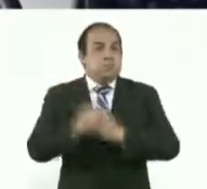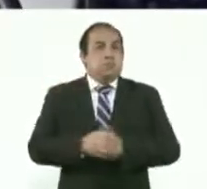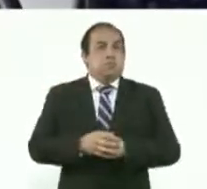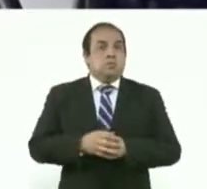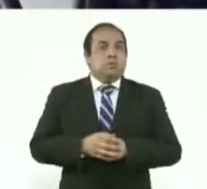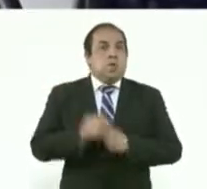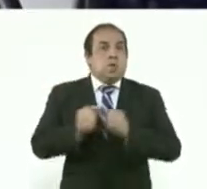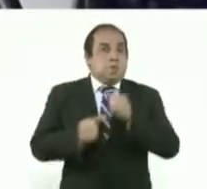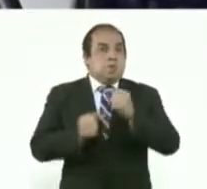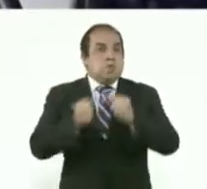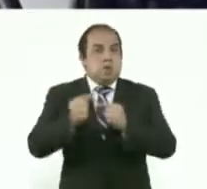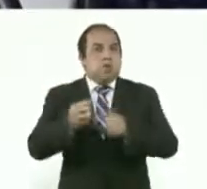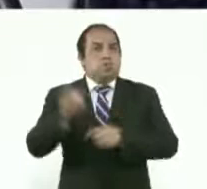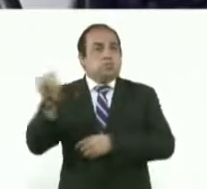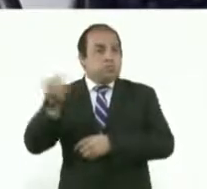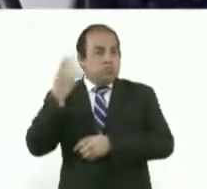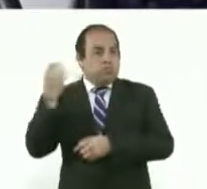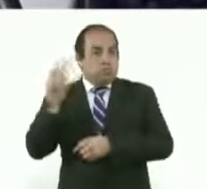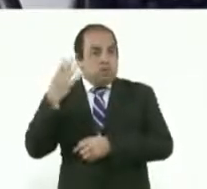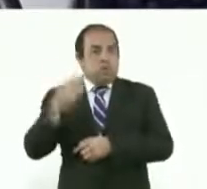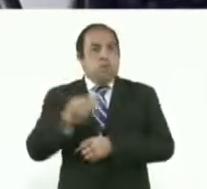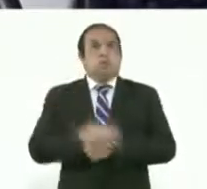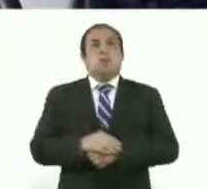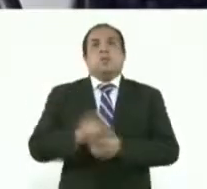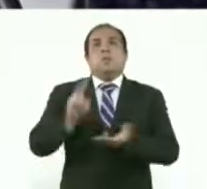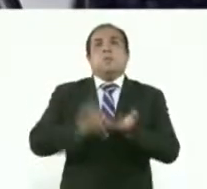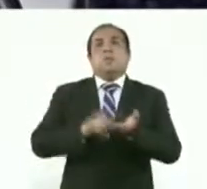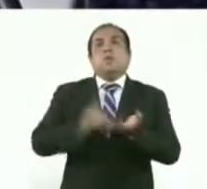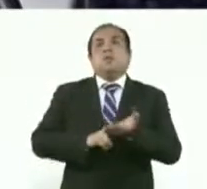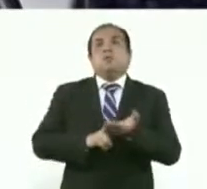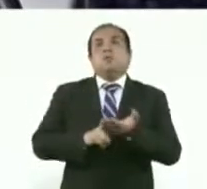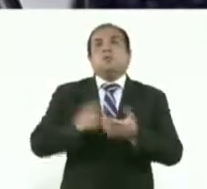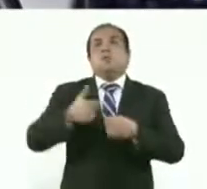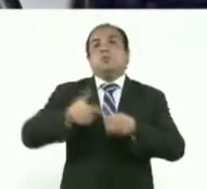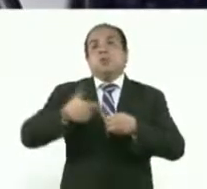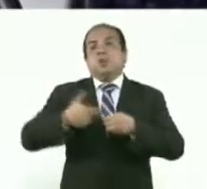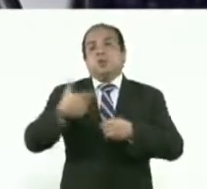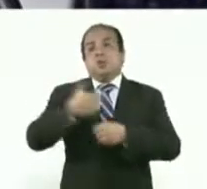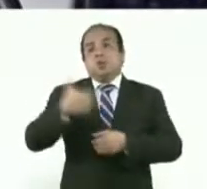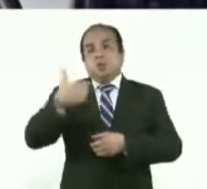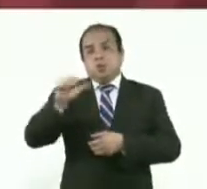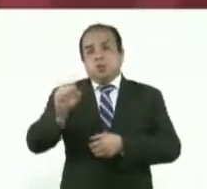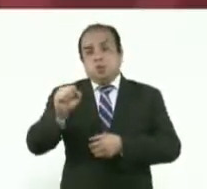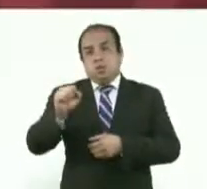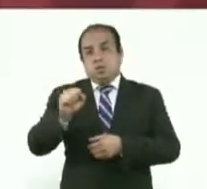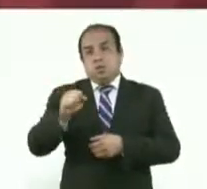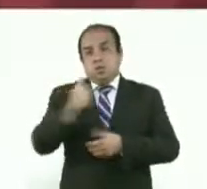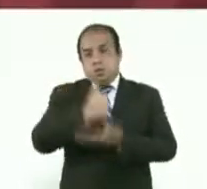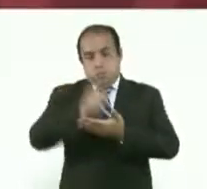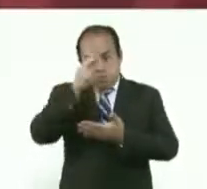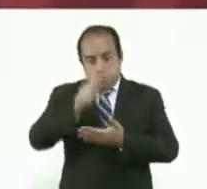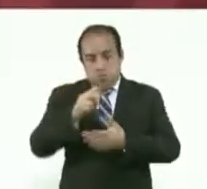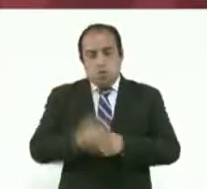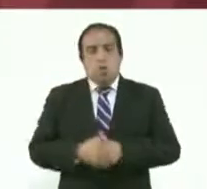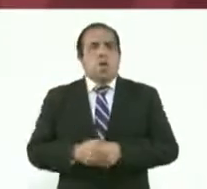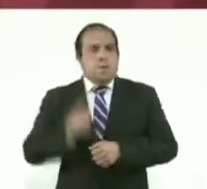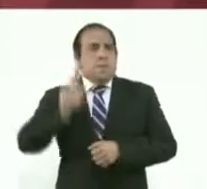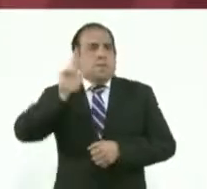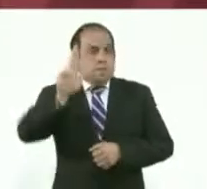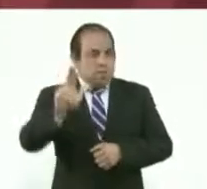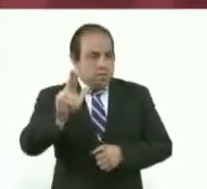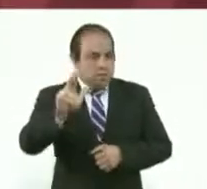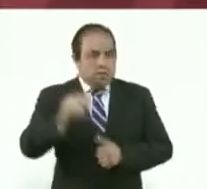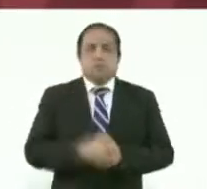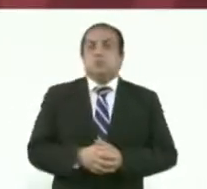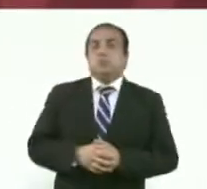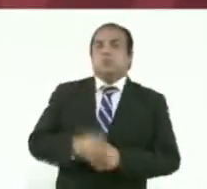eventualmente una conferencia del precio de gasolinas en la Ciudad de México. Por lo pronto el próximo martes. El próximo martes